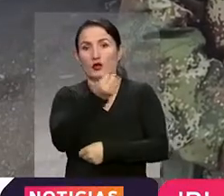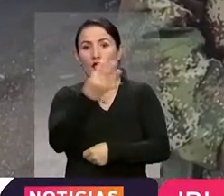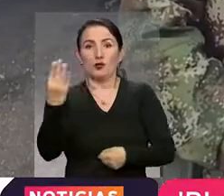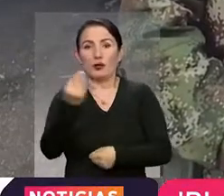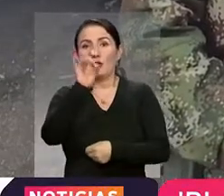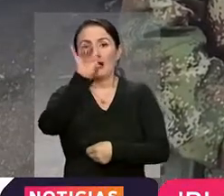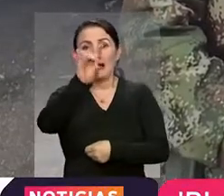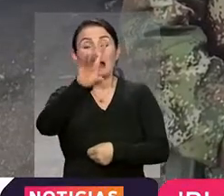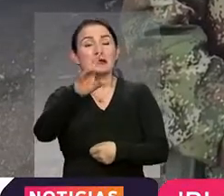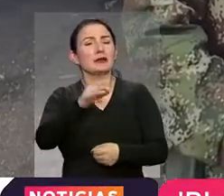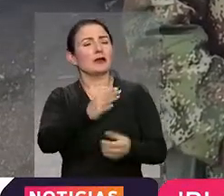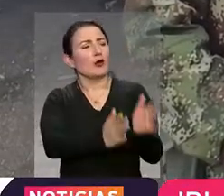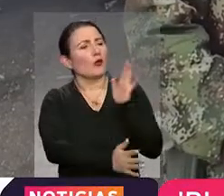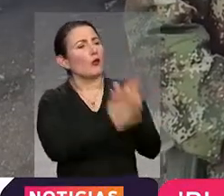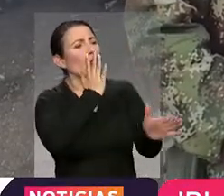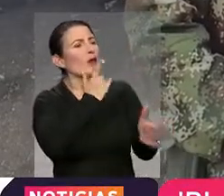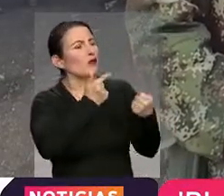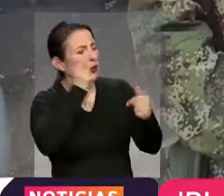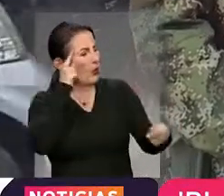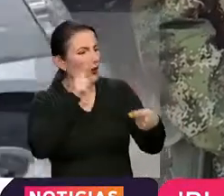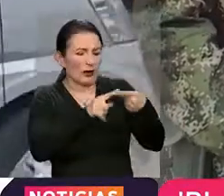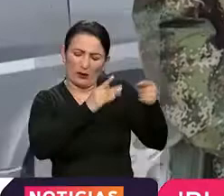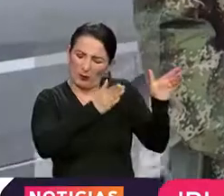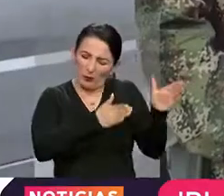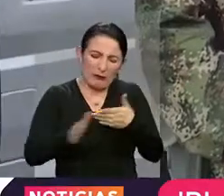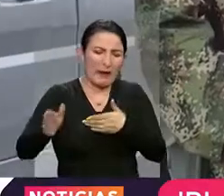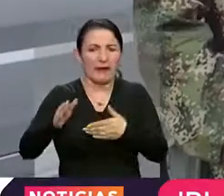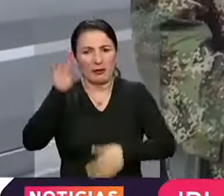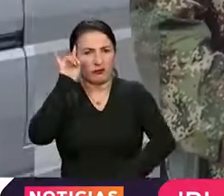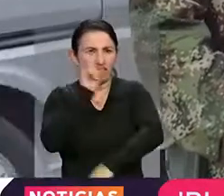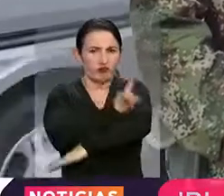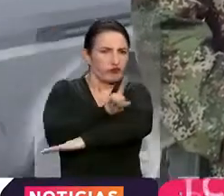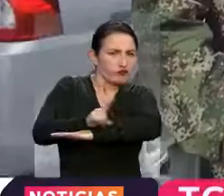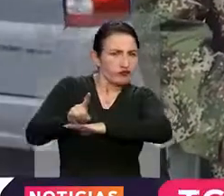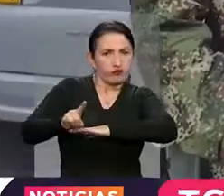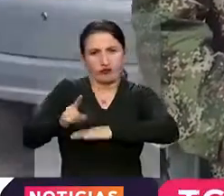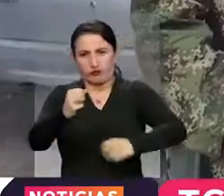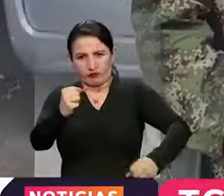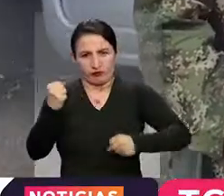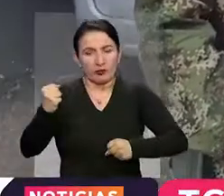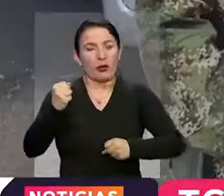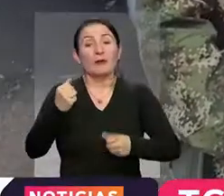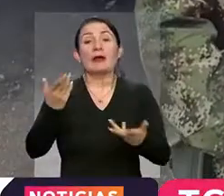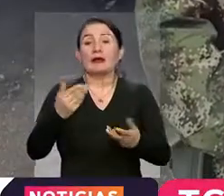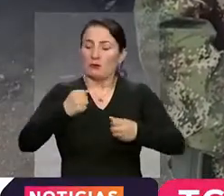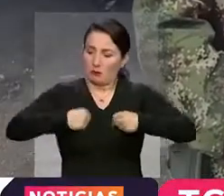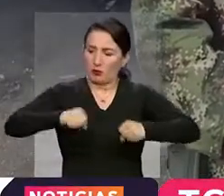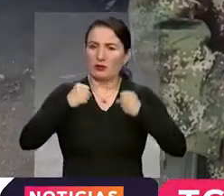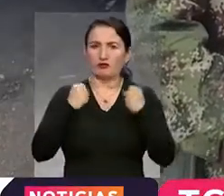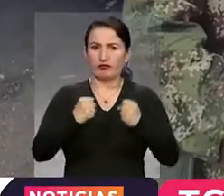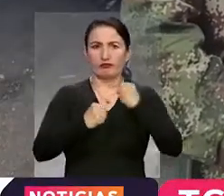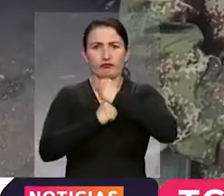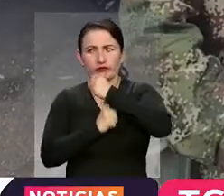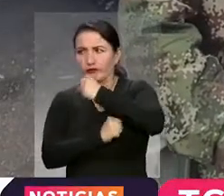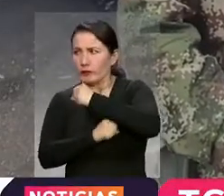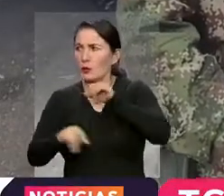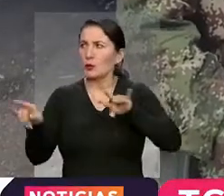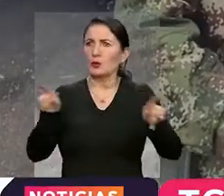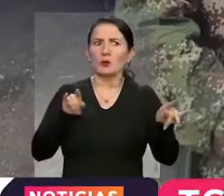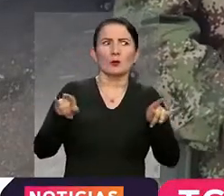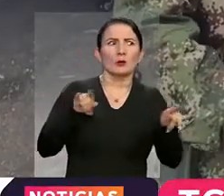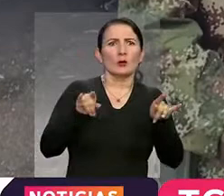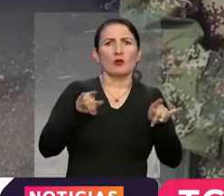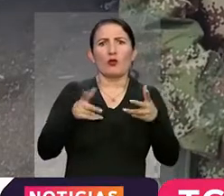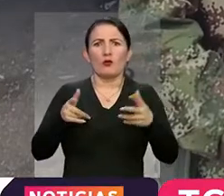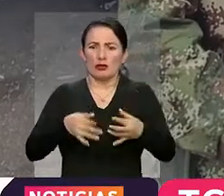cuéntenos cuál es el principal objetivo de este plan. Bueno, el principal objetivo es fortalecer la percepción de seguridad de los capitalinos